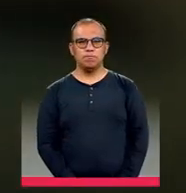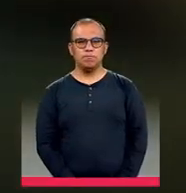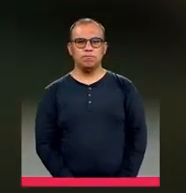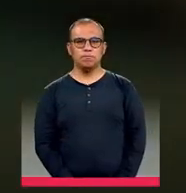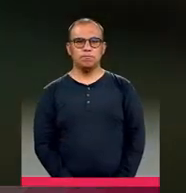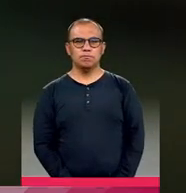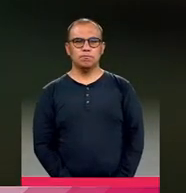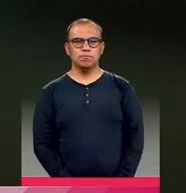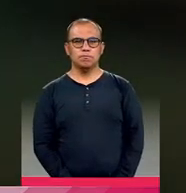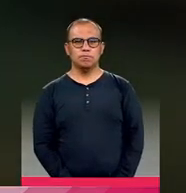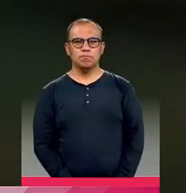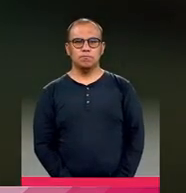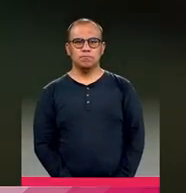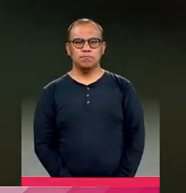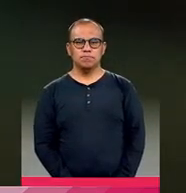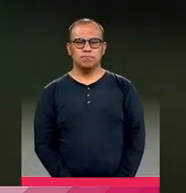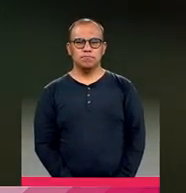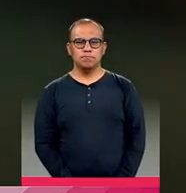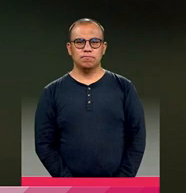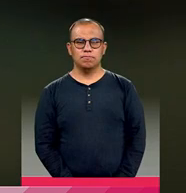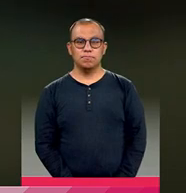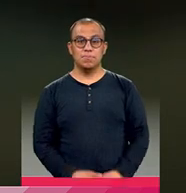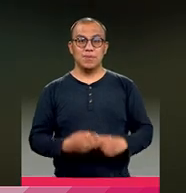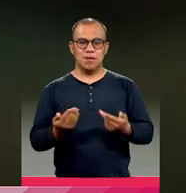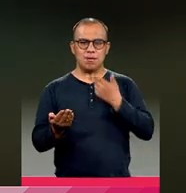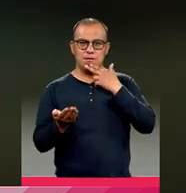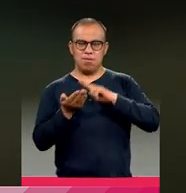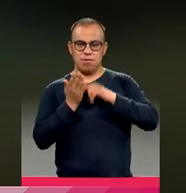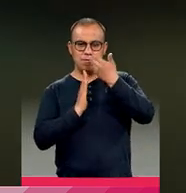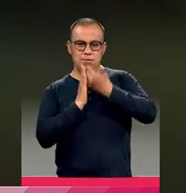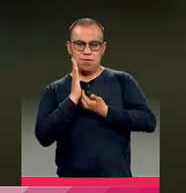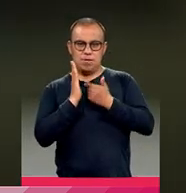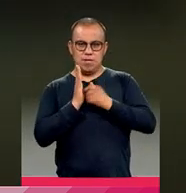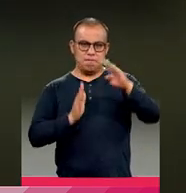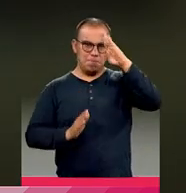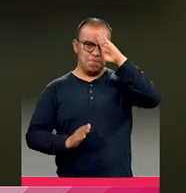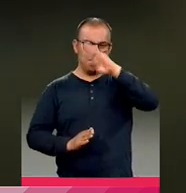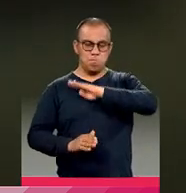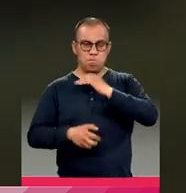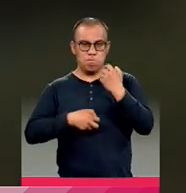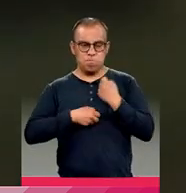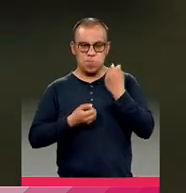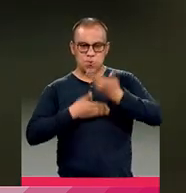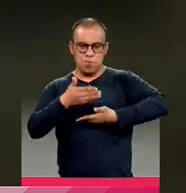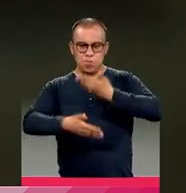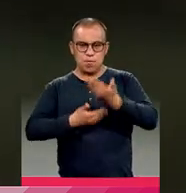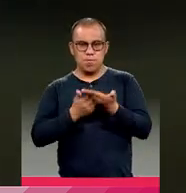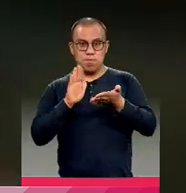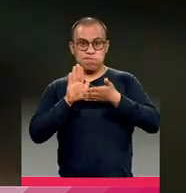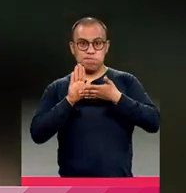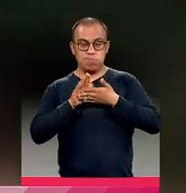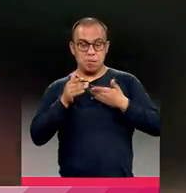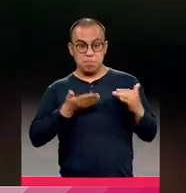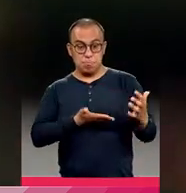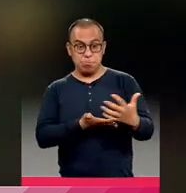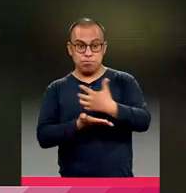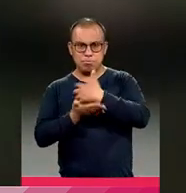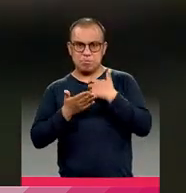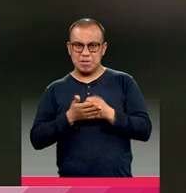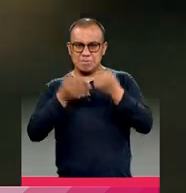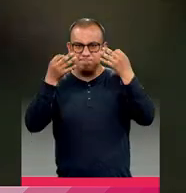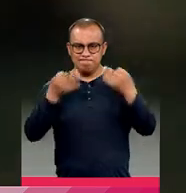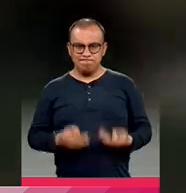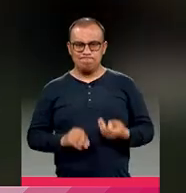Hace rato le digo que por favor. En el comunicado, la Justicia Penal Militar argumentó que los elementos de prueba hasta ahora recaudados no